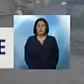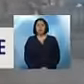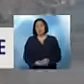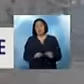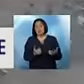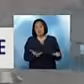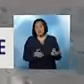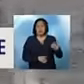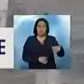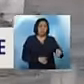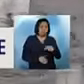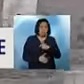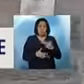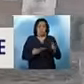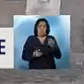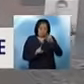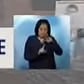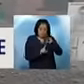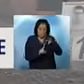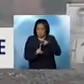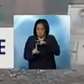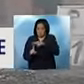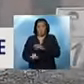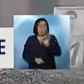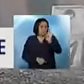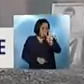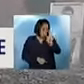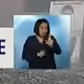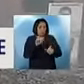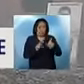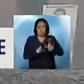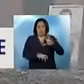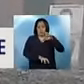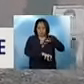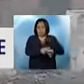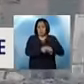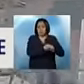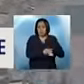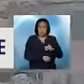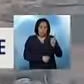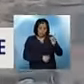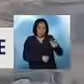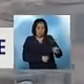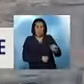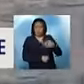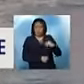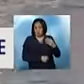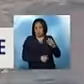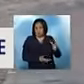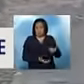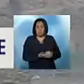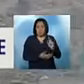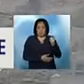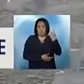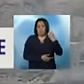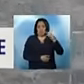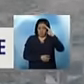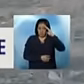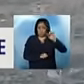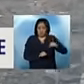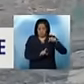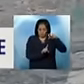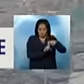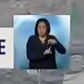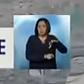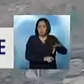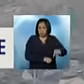Sí, lo que nosotros hemos podido observar, al menos unas 4 personas detenidas, entre ellos un menor de edad, que fue el primero que la policía logró